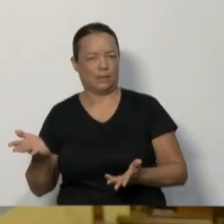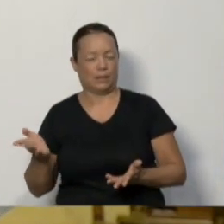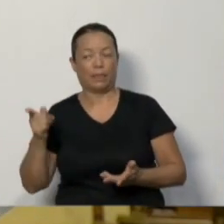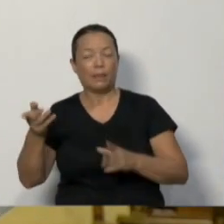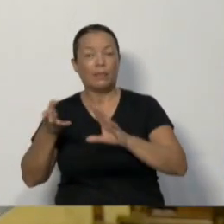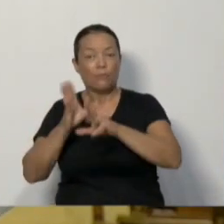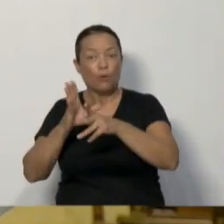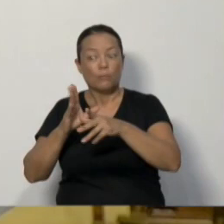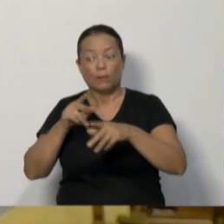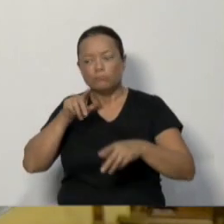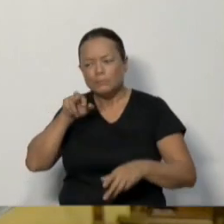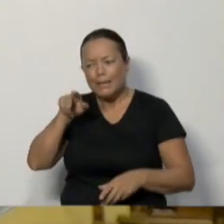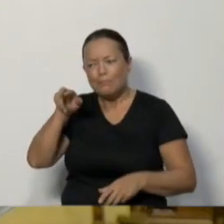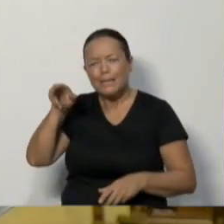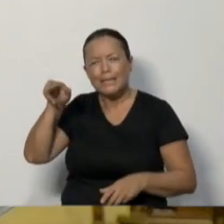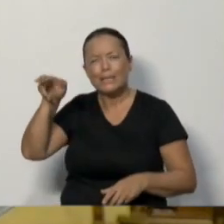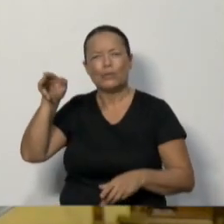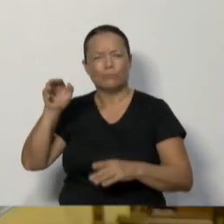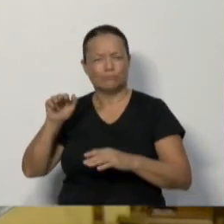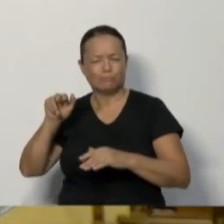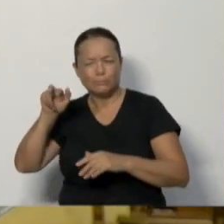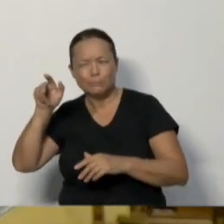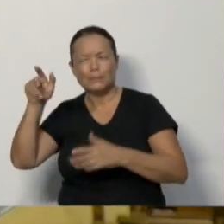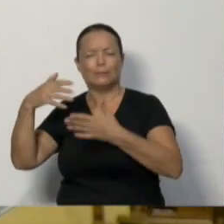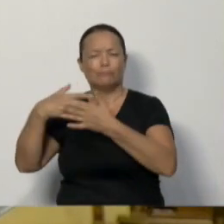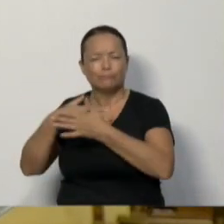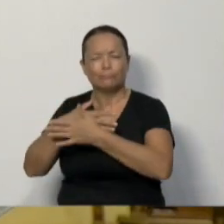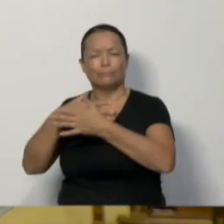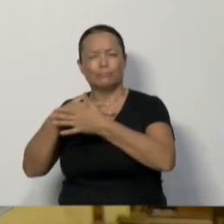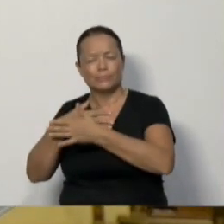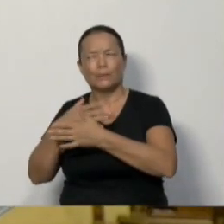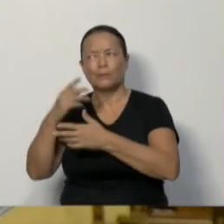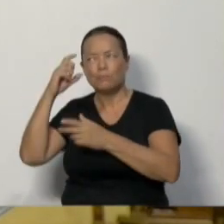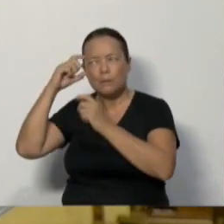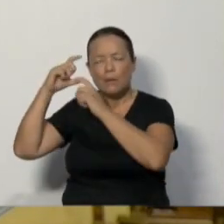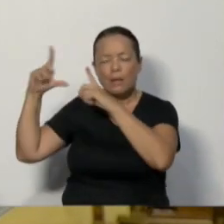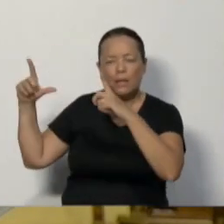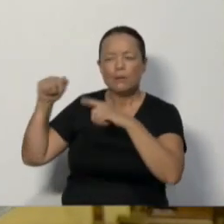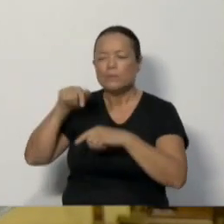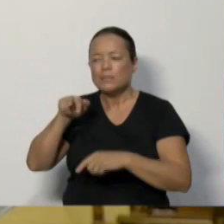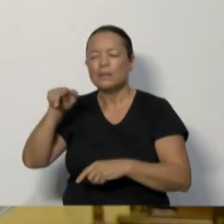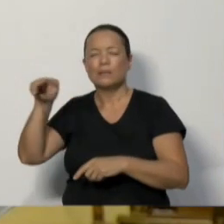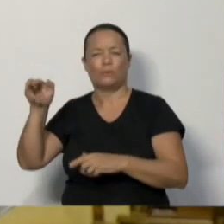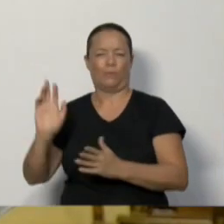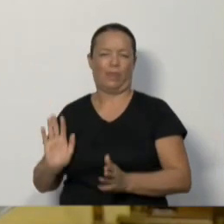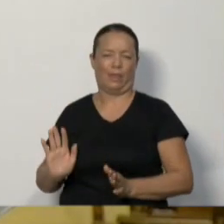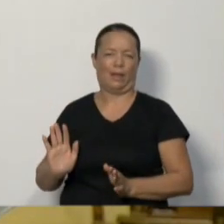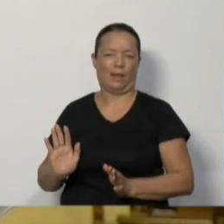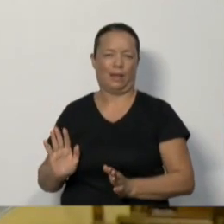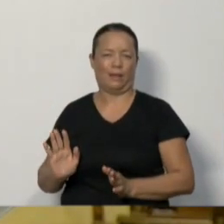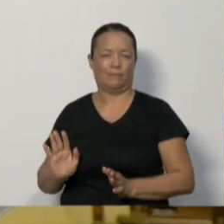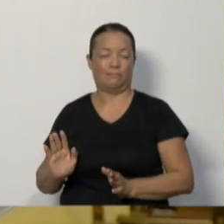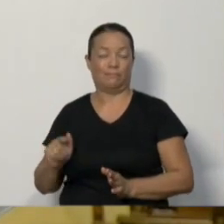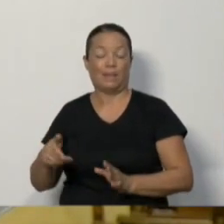también ha sido ese un camino de subida. Y me imagino cómo habrá sido ese camino,